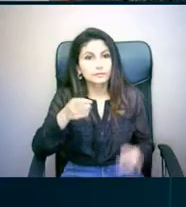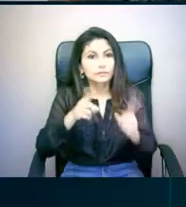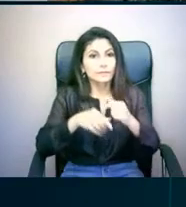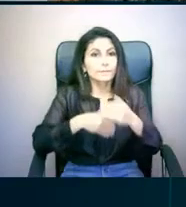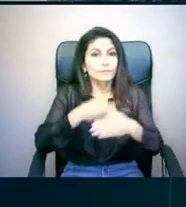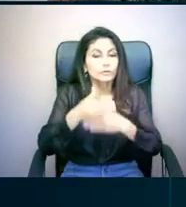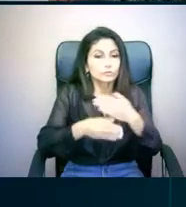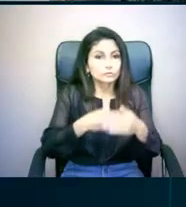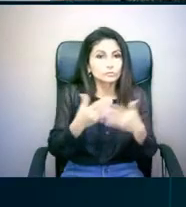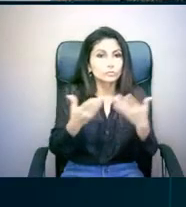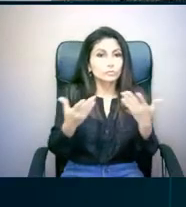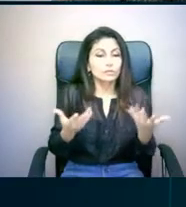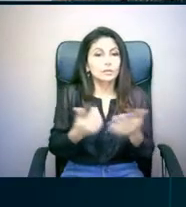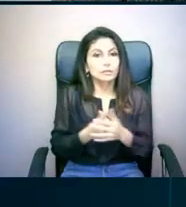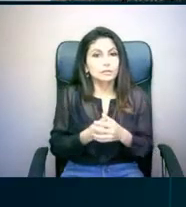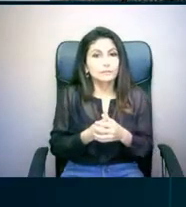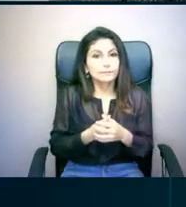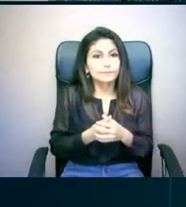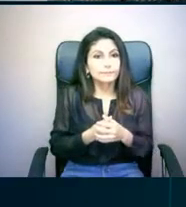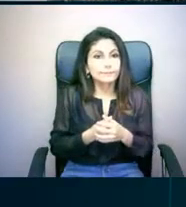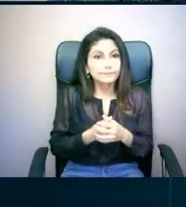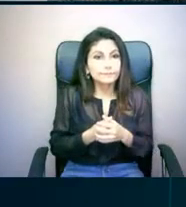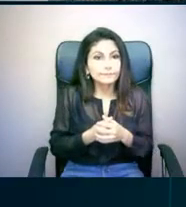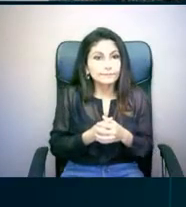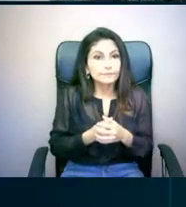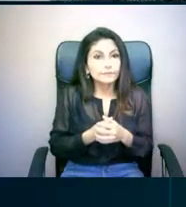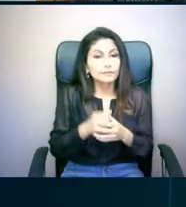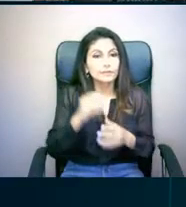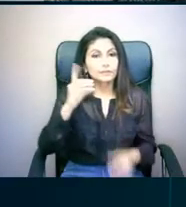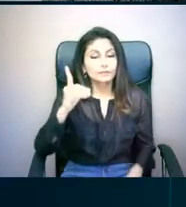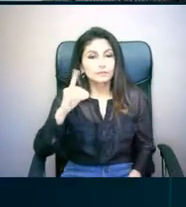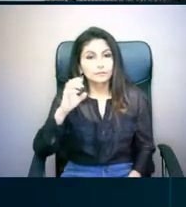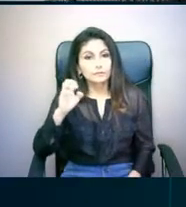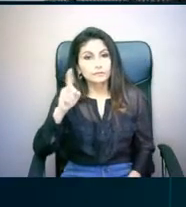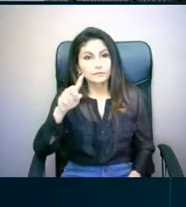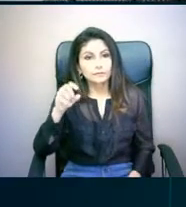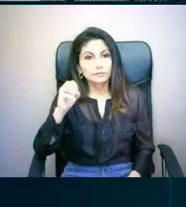el más adecuado para esta eliminación, ¿cierto?